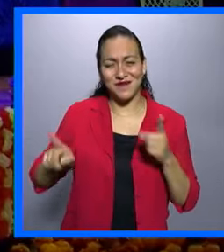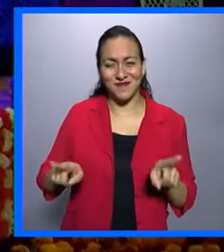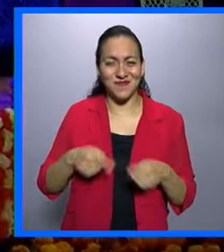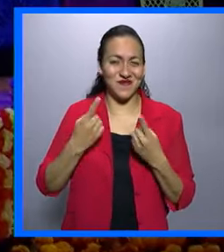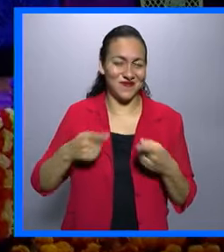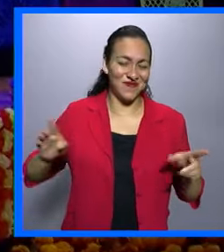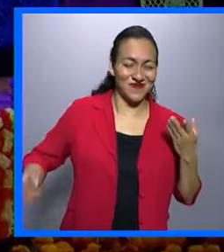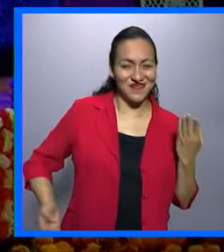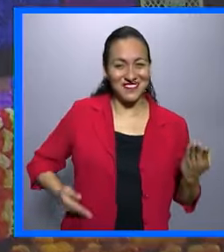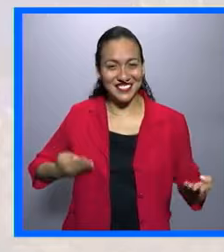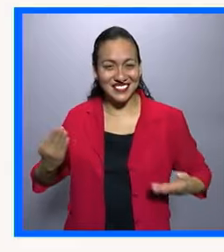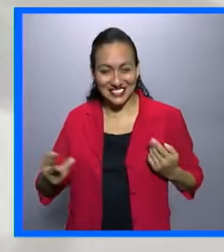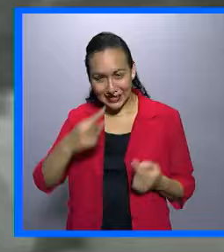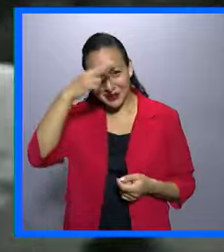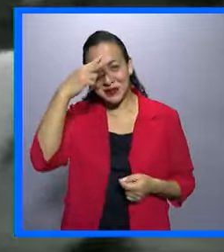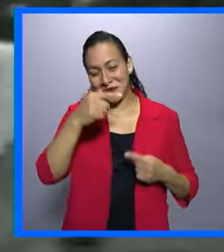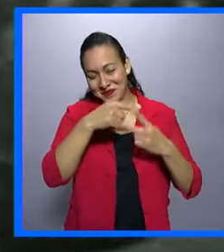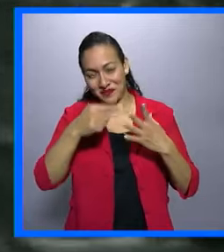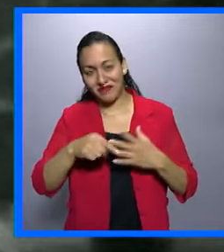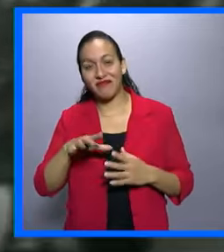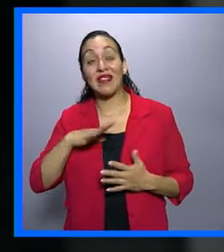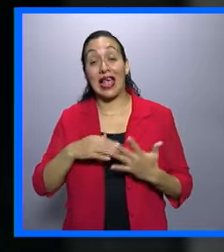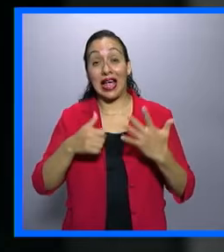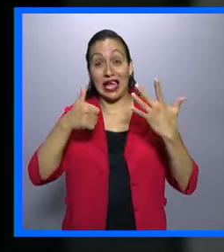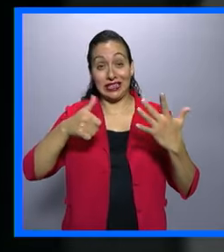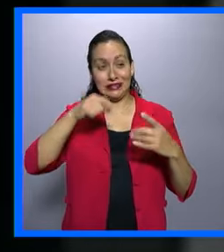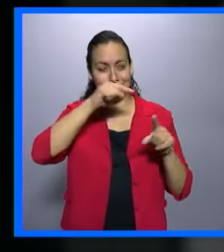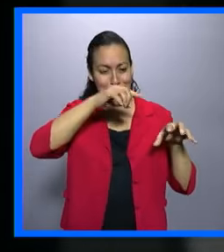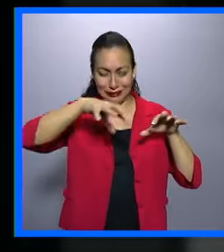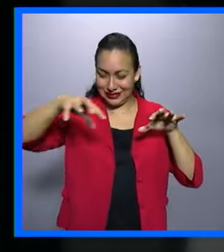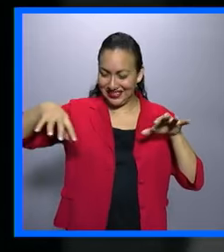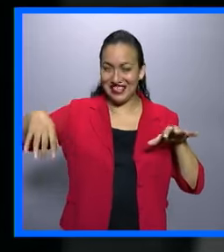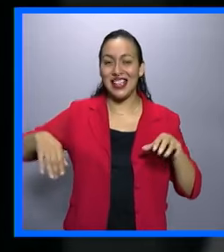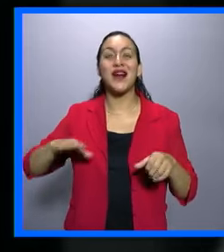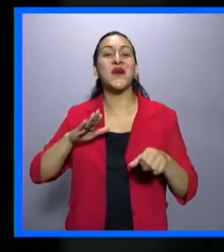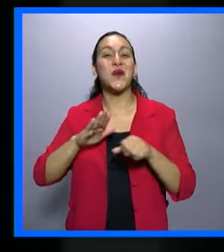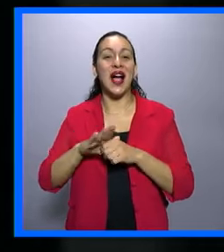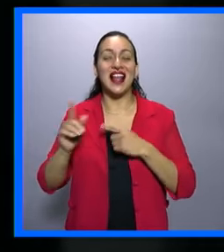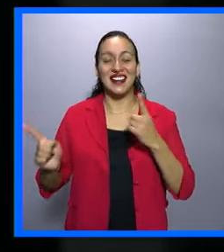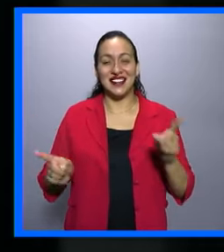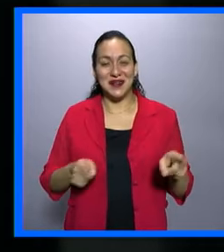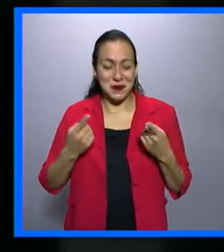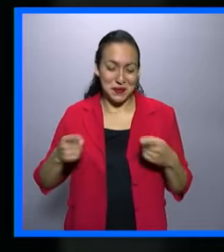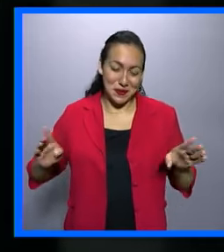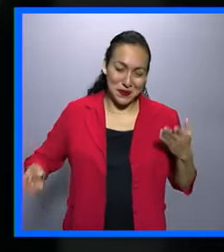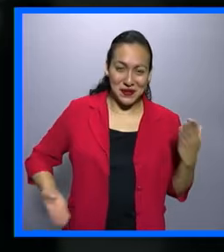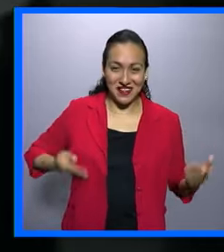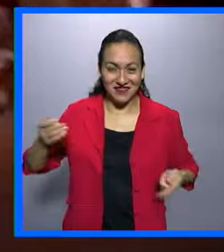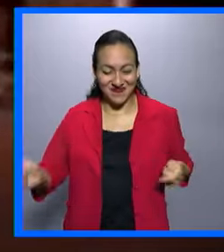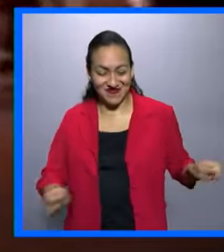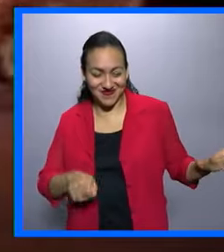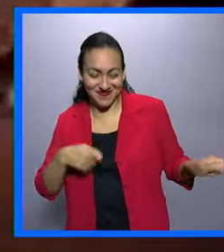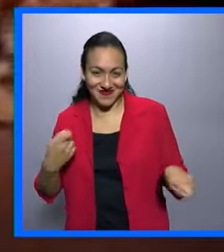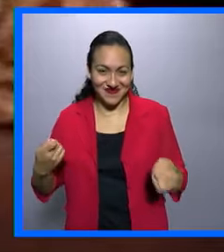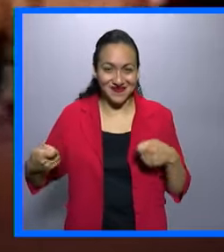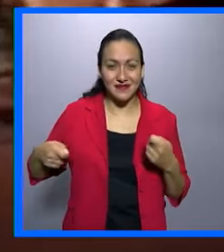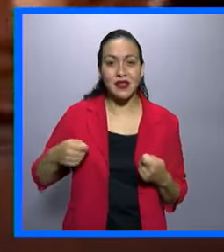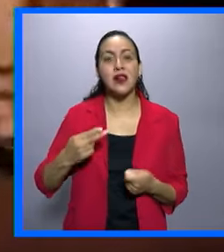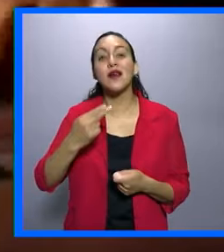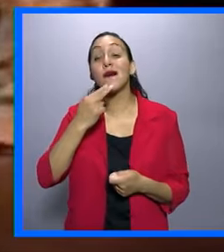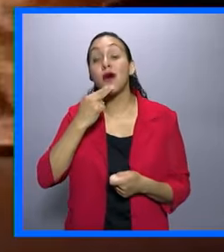bailes folclóricos del país. Serán 6 piezas de la colección del Ballet Folclórico de México, que fueron